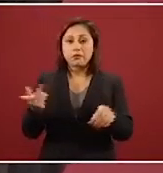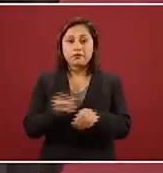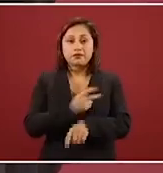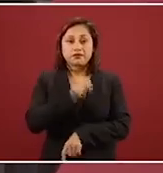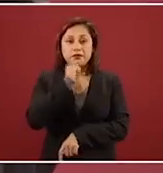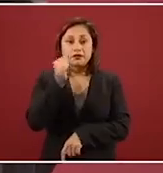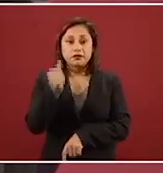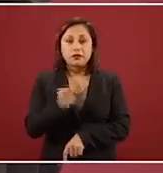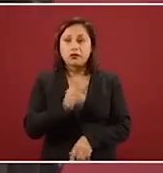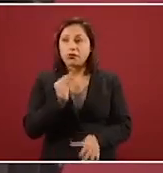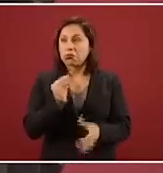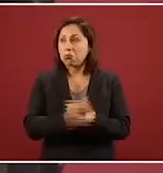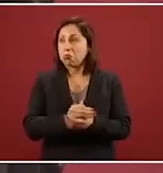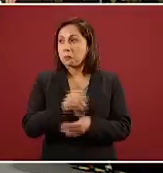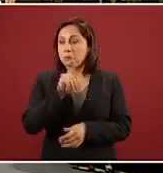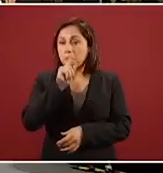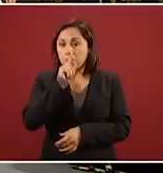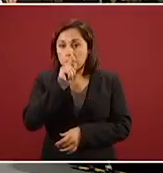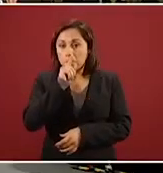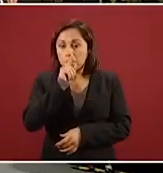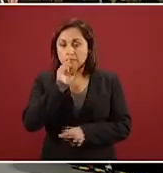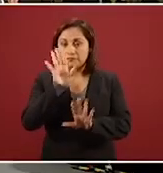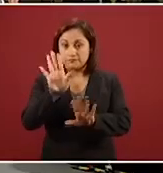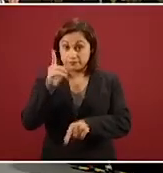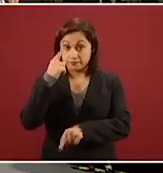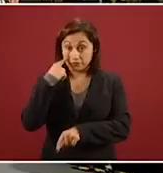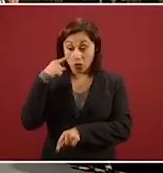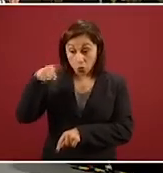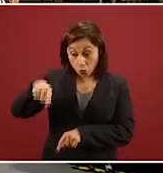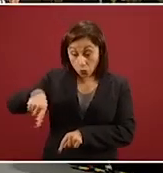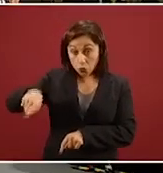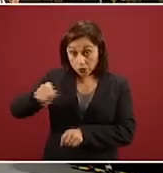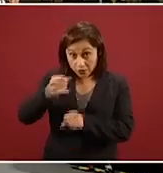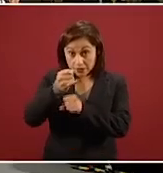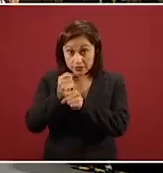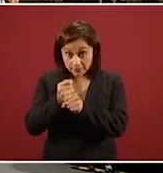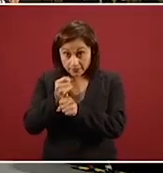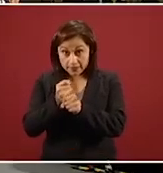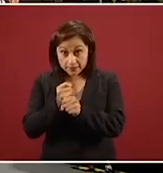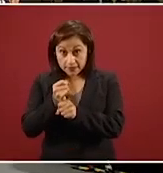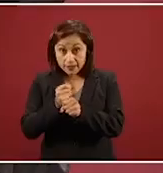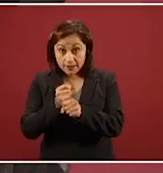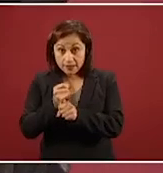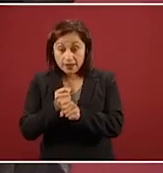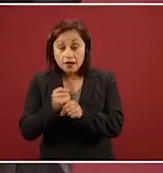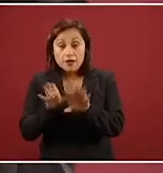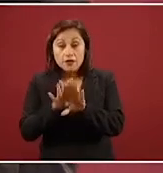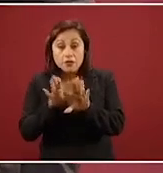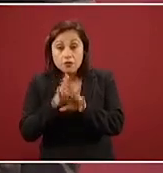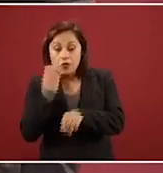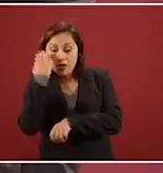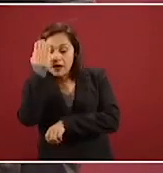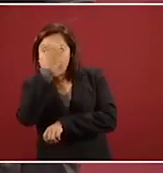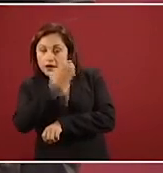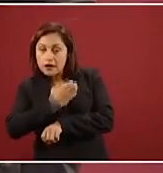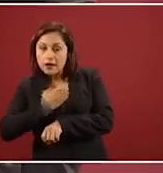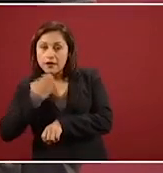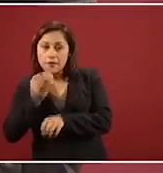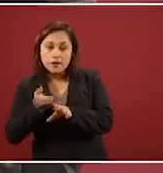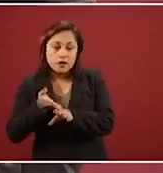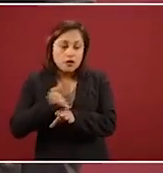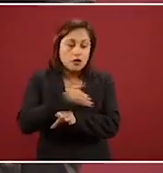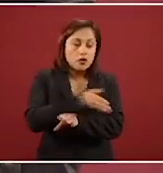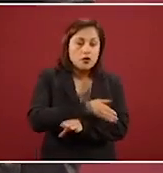hagan un análisis, una revisión de los discursos en el periodo